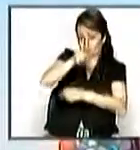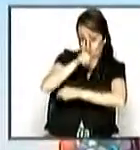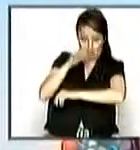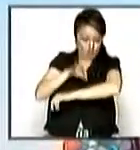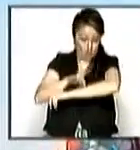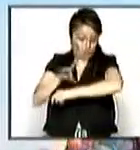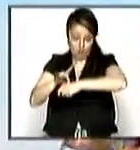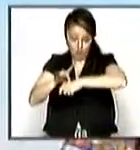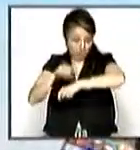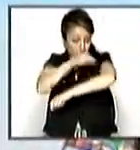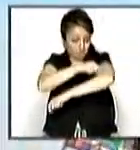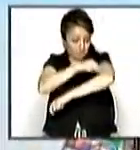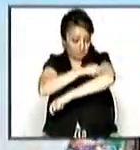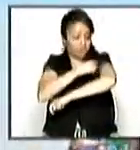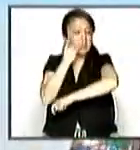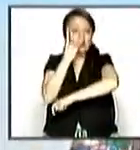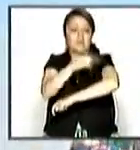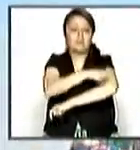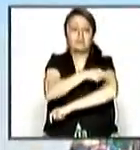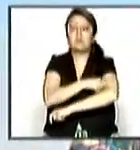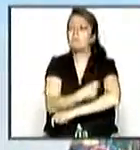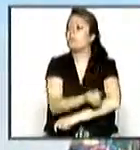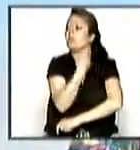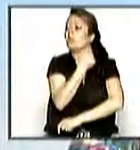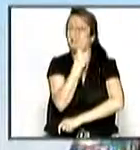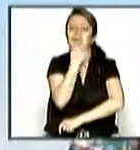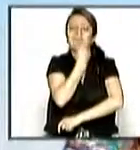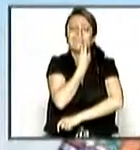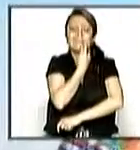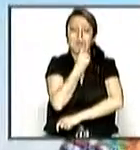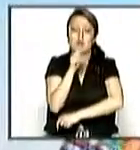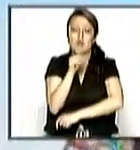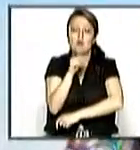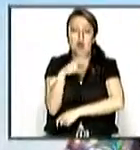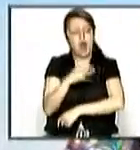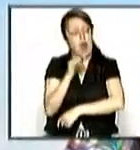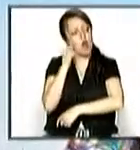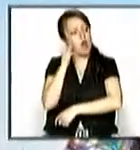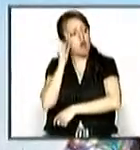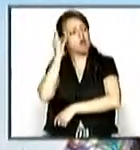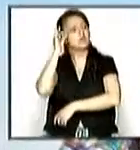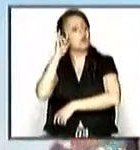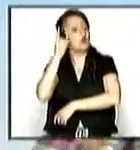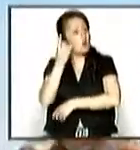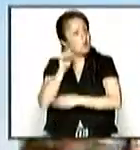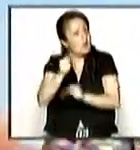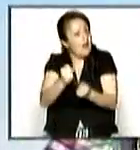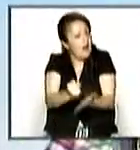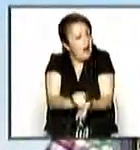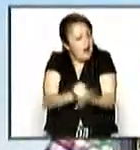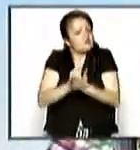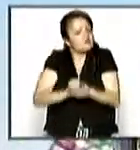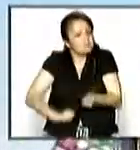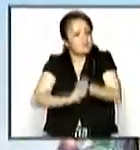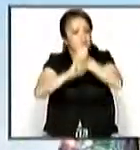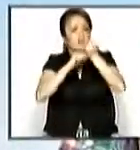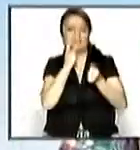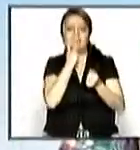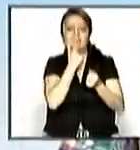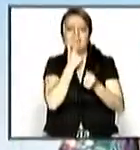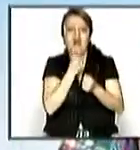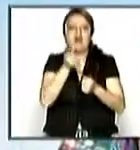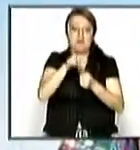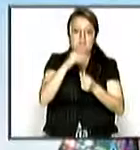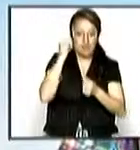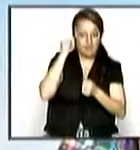atiendo a los pacientes si no tengo odontólogos al lado. No manejo el tema. En la odontología hay muchos campos, pero sí les digo